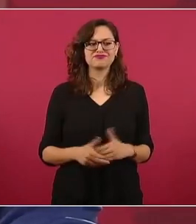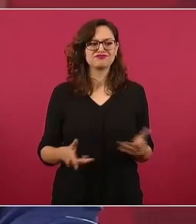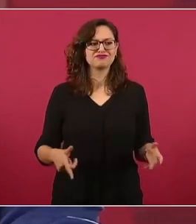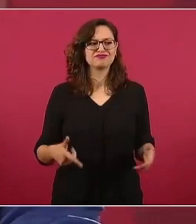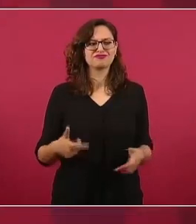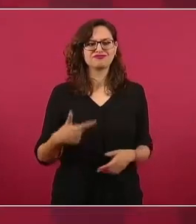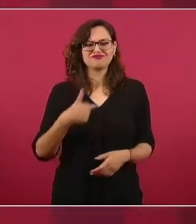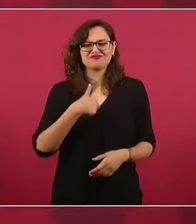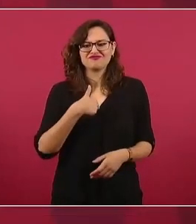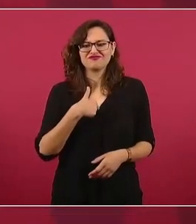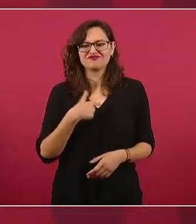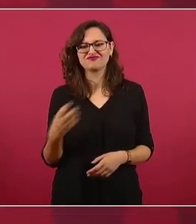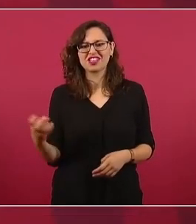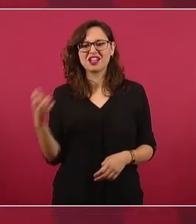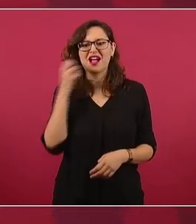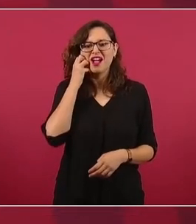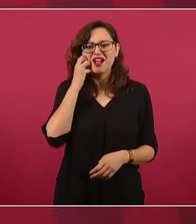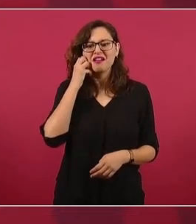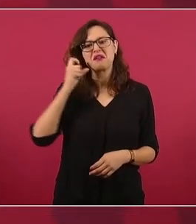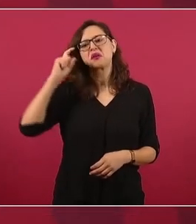amargo,